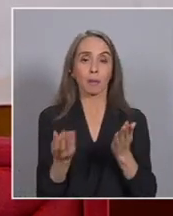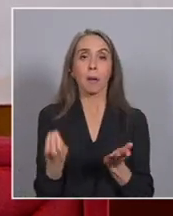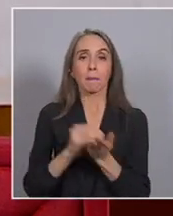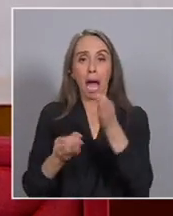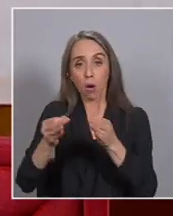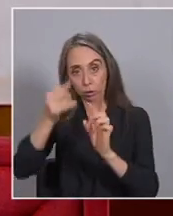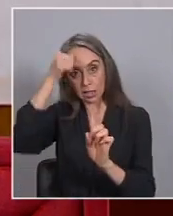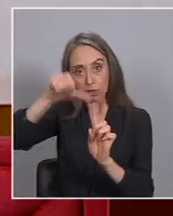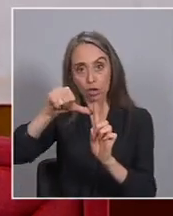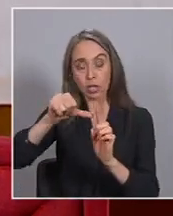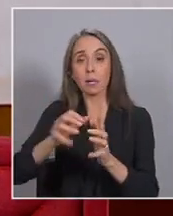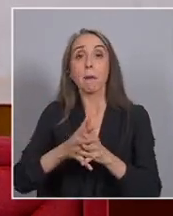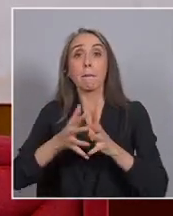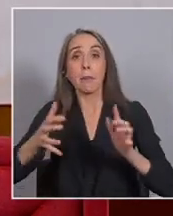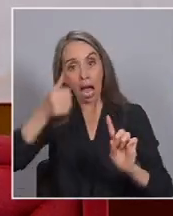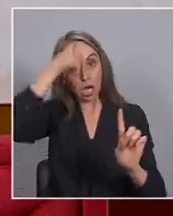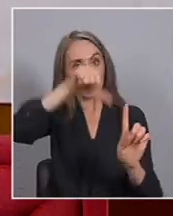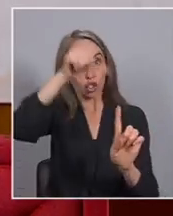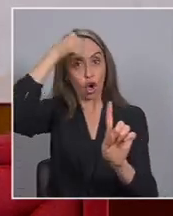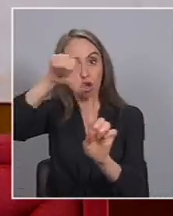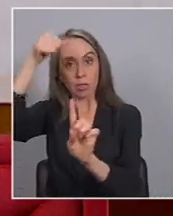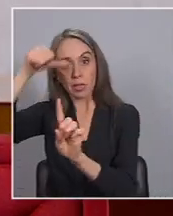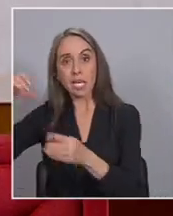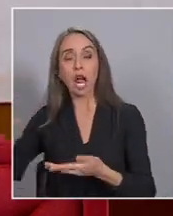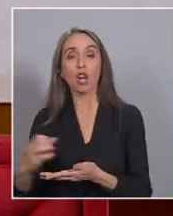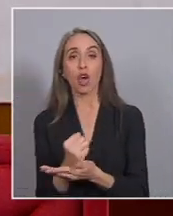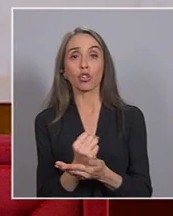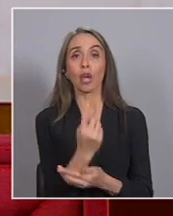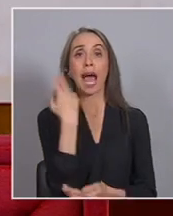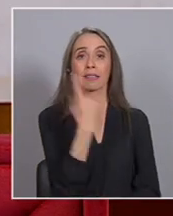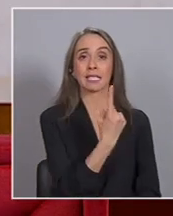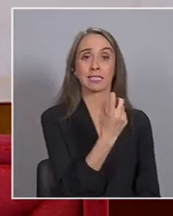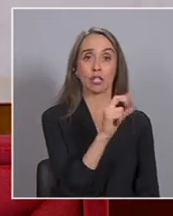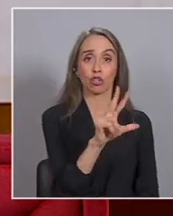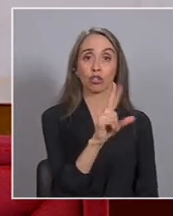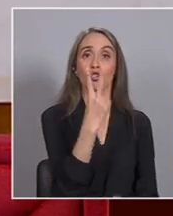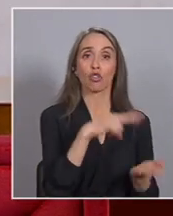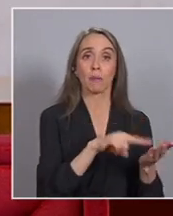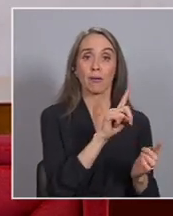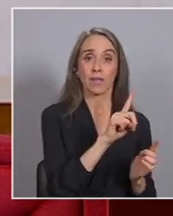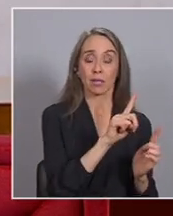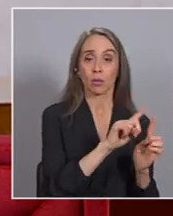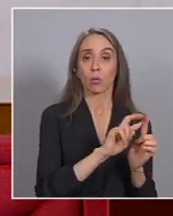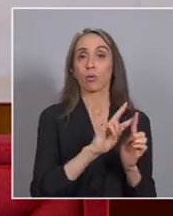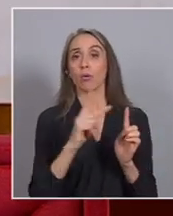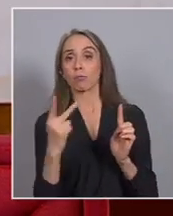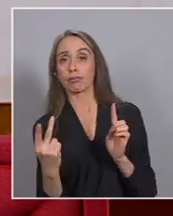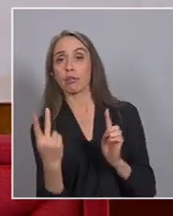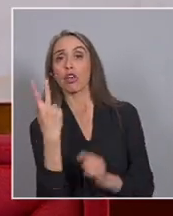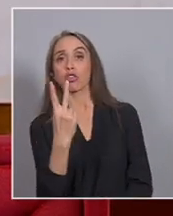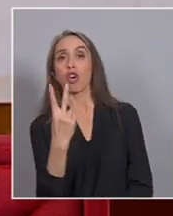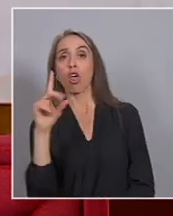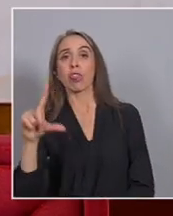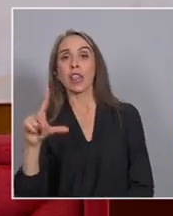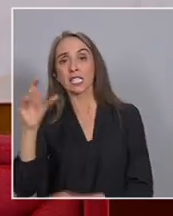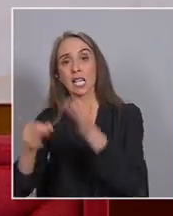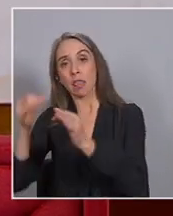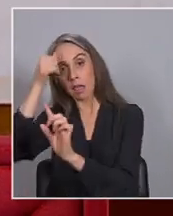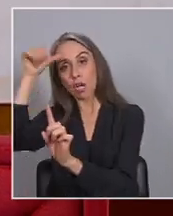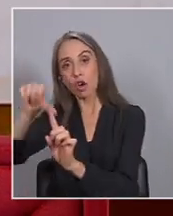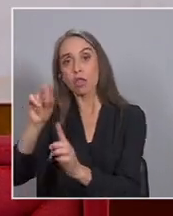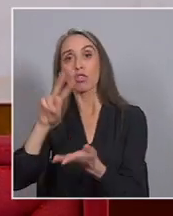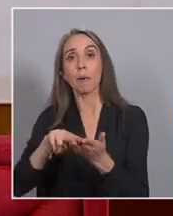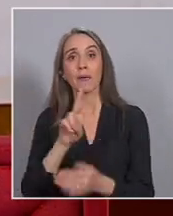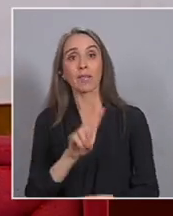esto es importante, el número de condenas obtenidas desde 108 al 2021 a 217 del